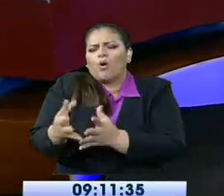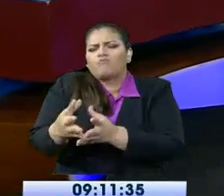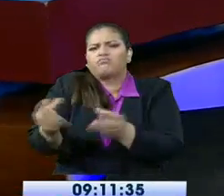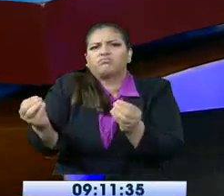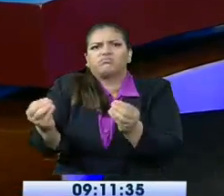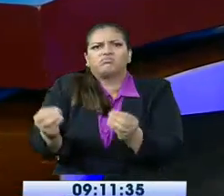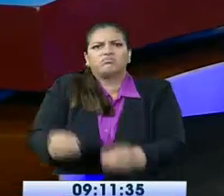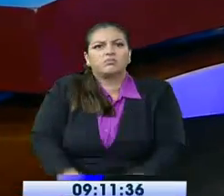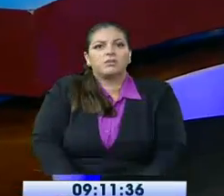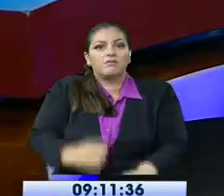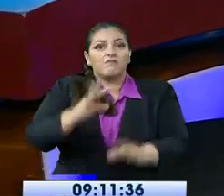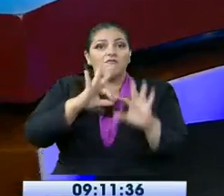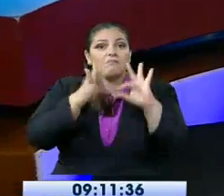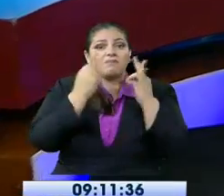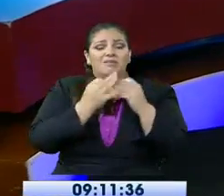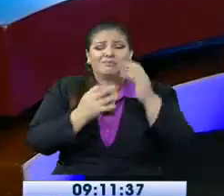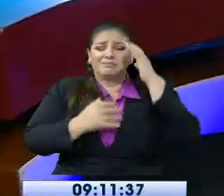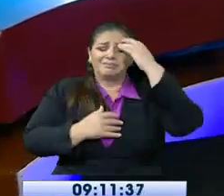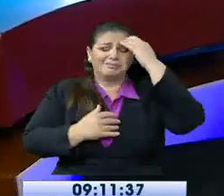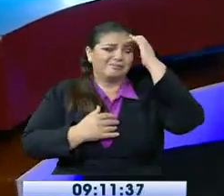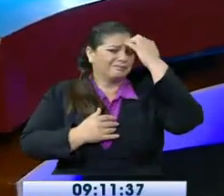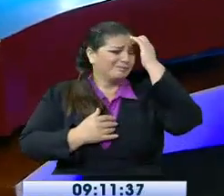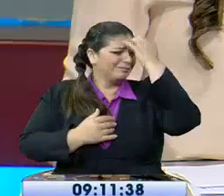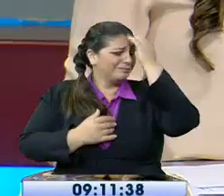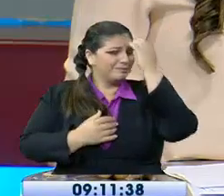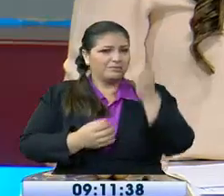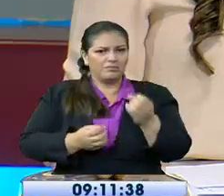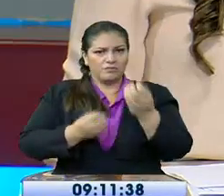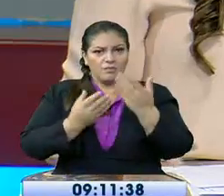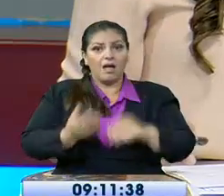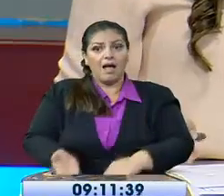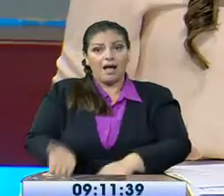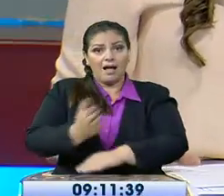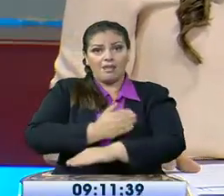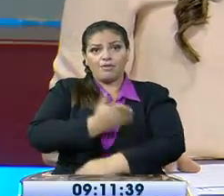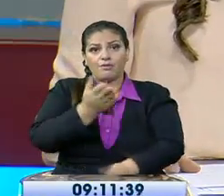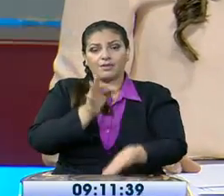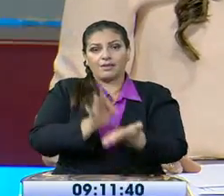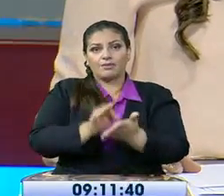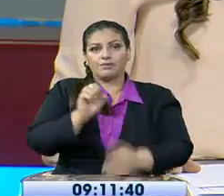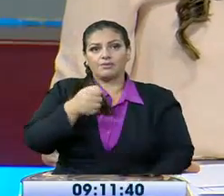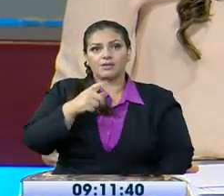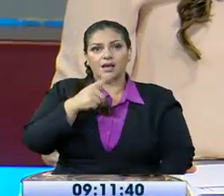que el chico desapareció mientras salía de Salitre rumbo a Guayaquil.